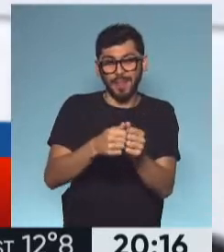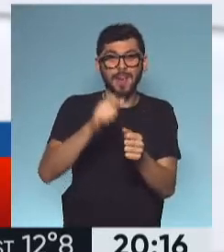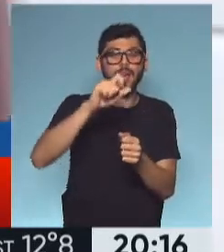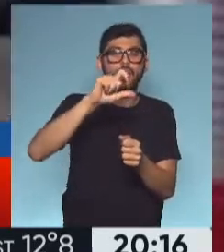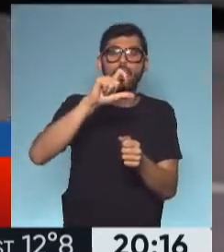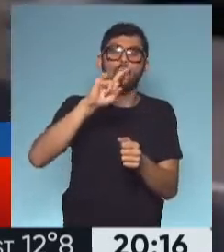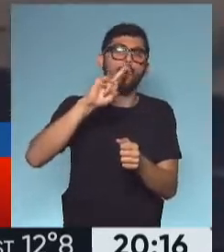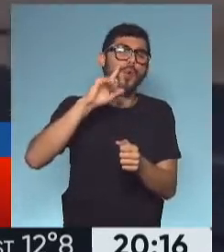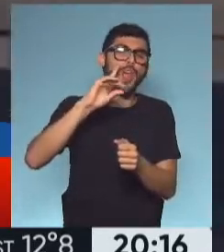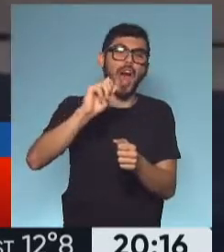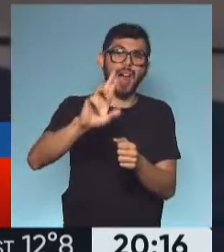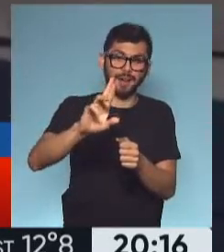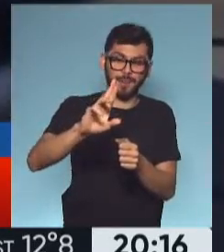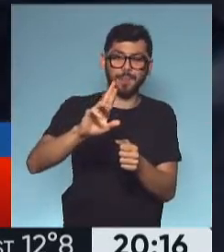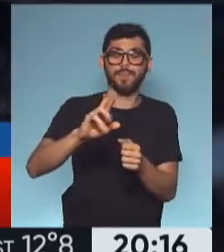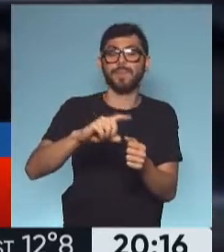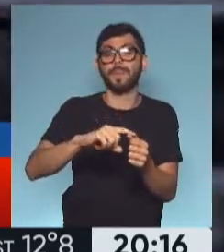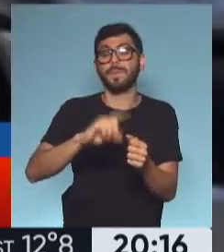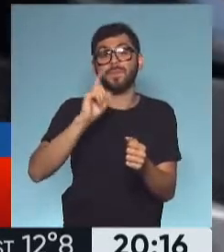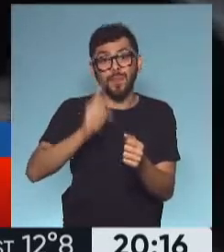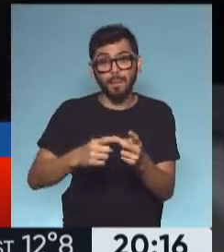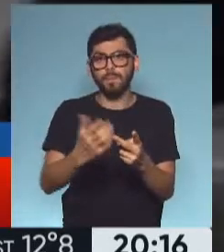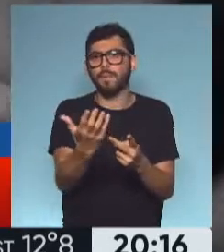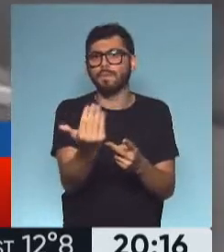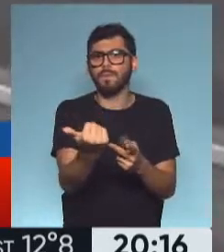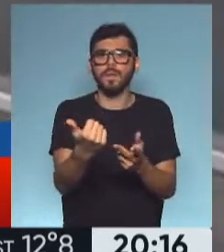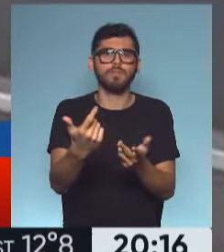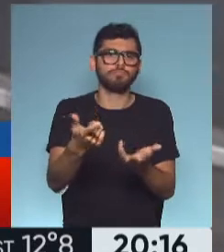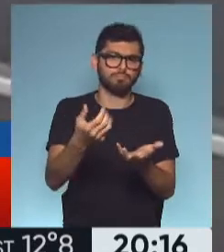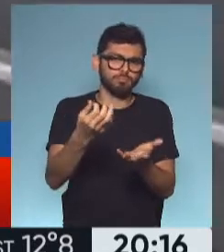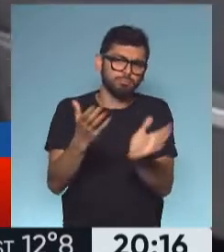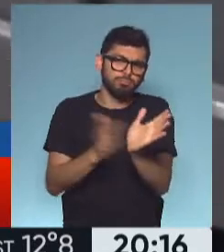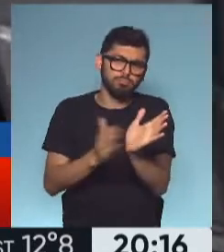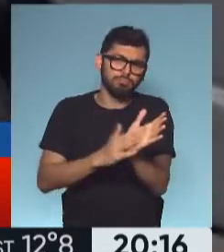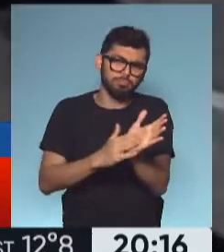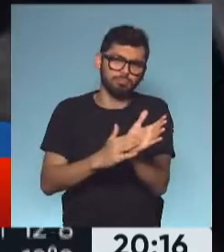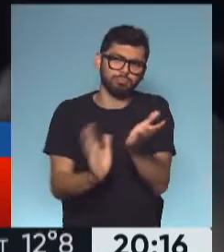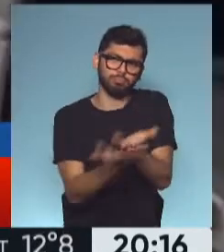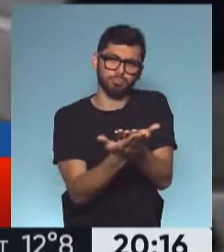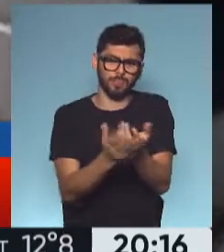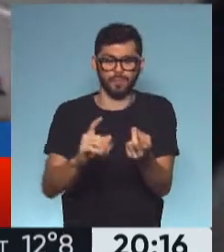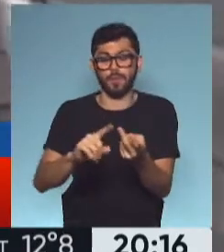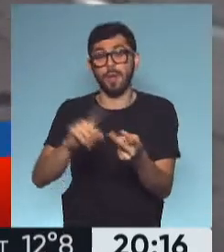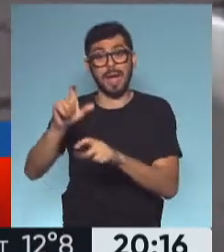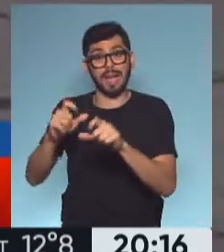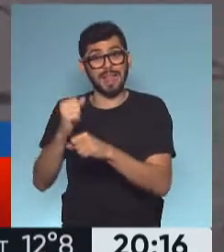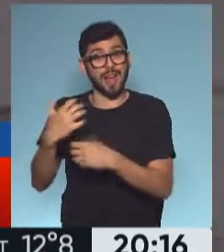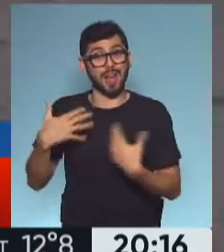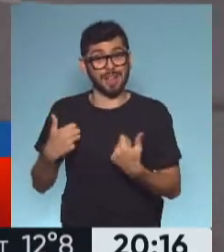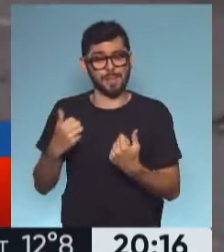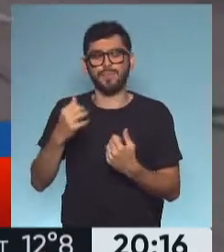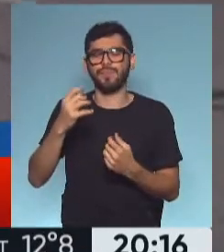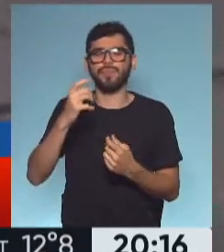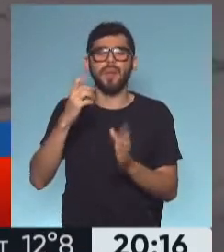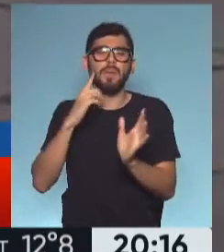el permiso único de circulación. También se pide todo lo que tiene que ver con la documentación respaldatoria. Y el personal de salud está realizando test de anosmia,